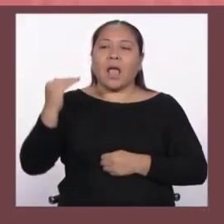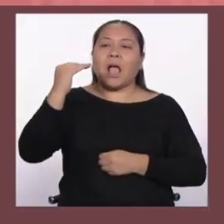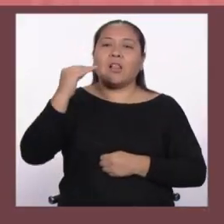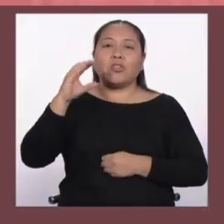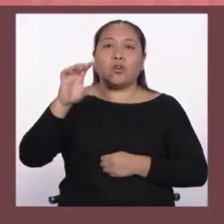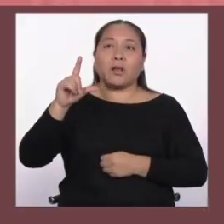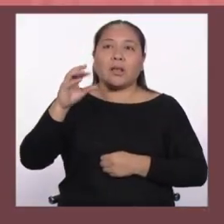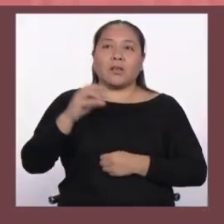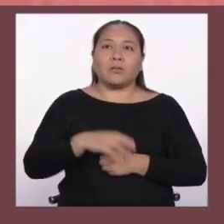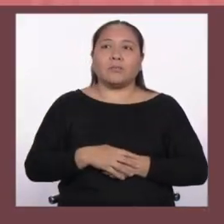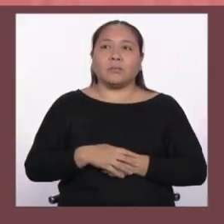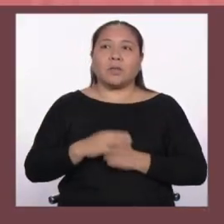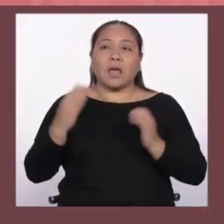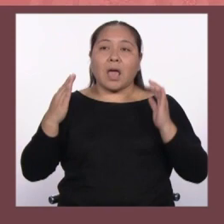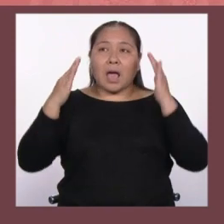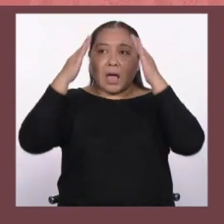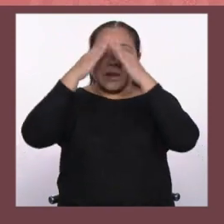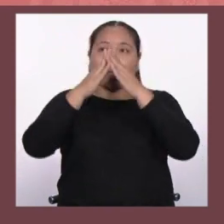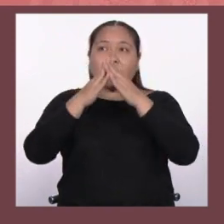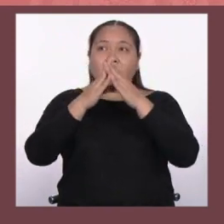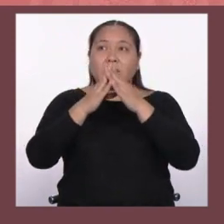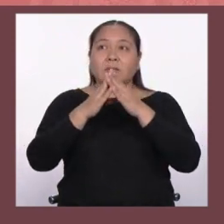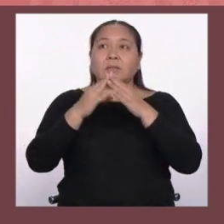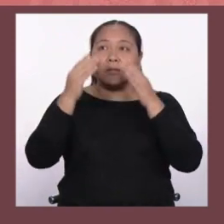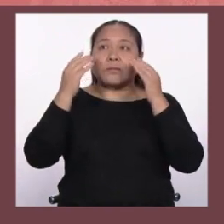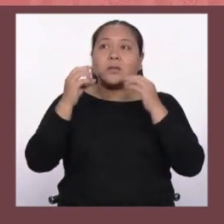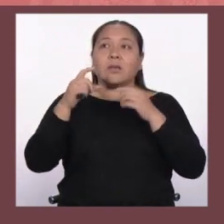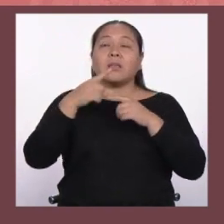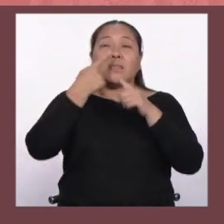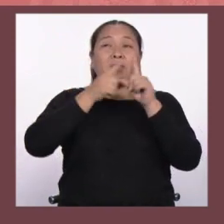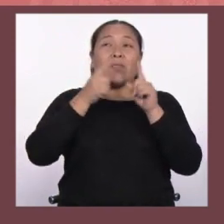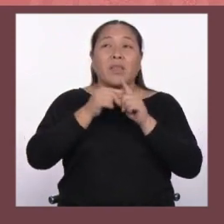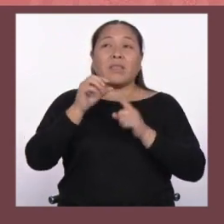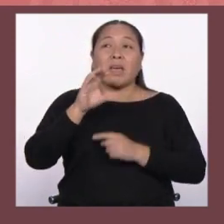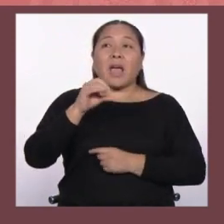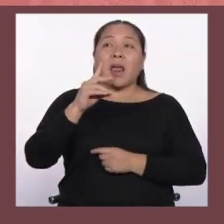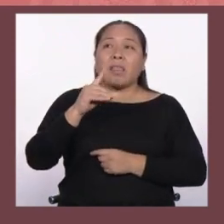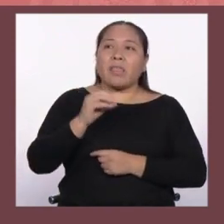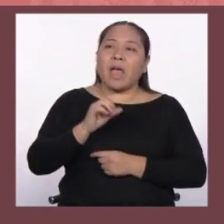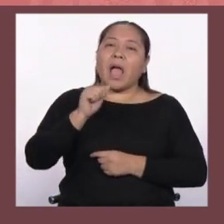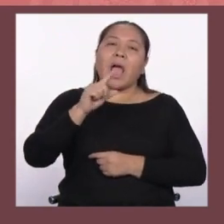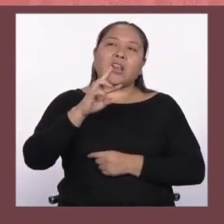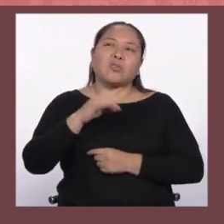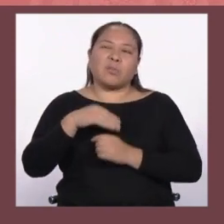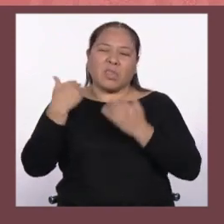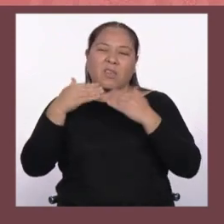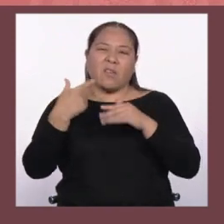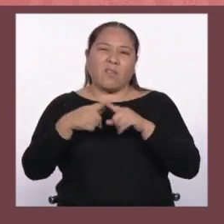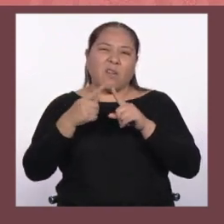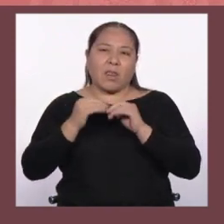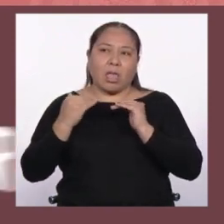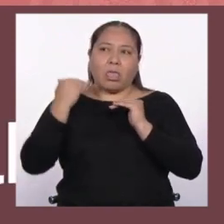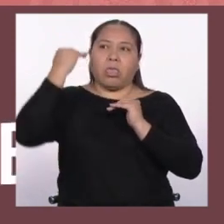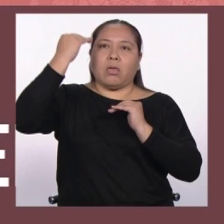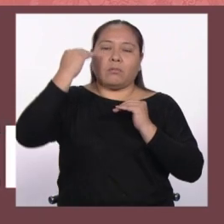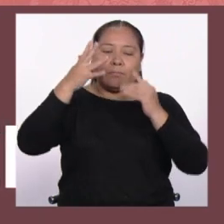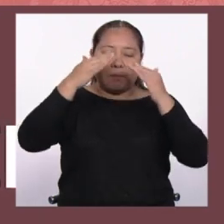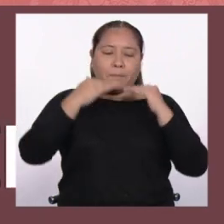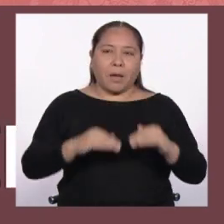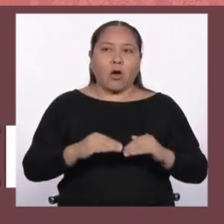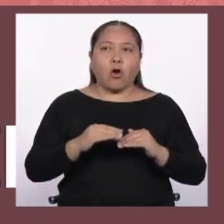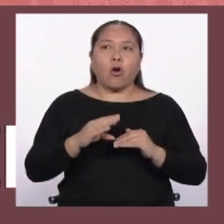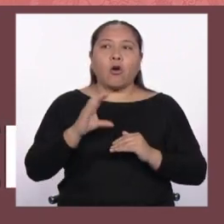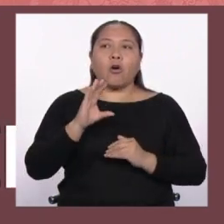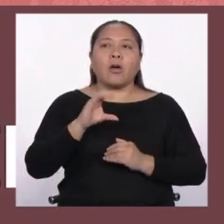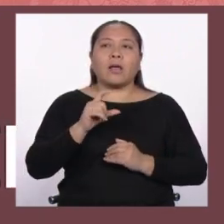clero, conformado por cardenales, arzobispos, obispos y otros altos mandos de la iglesia con comodidades. Y también el bajo clero,